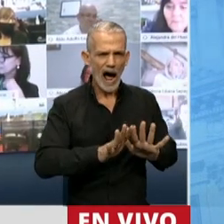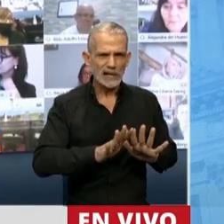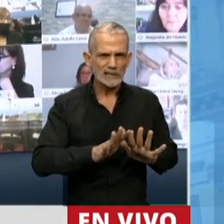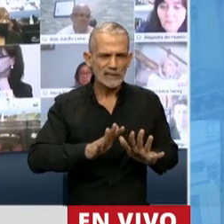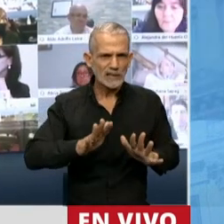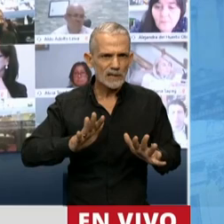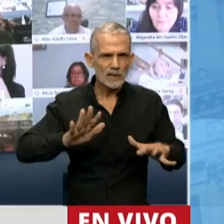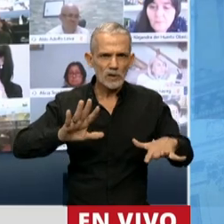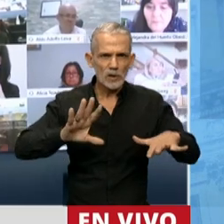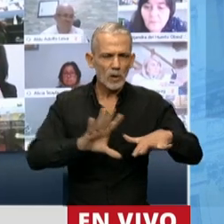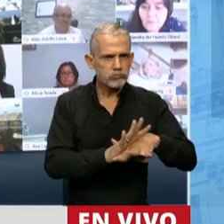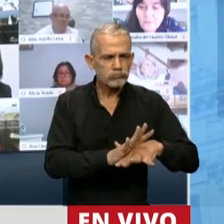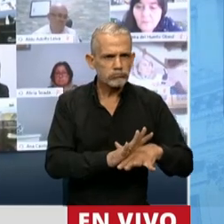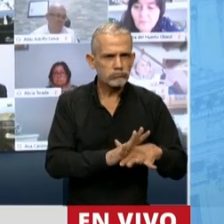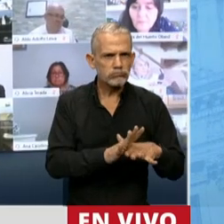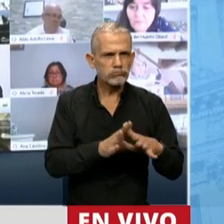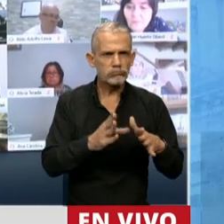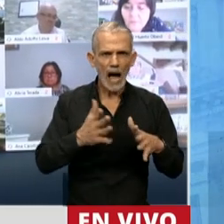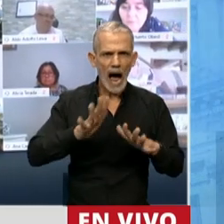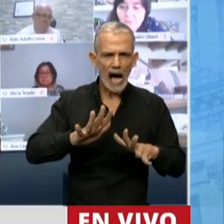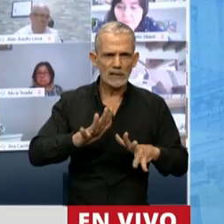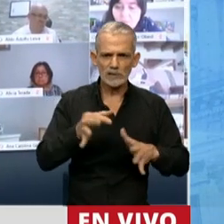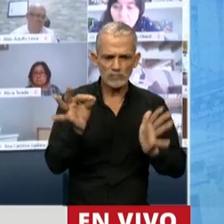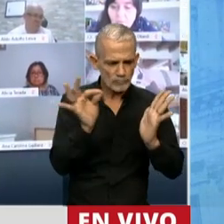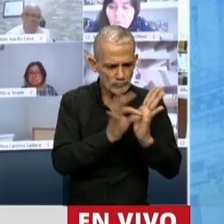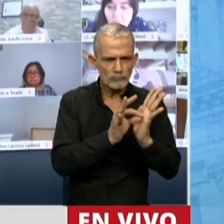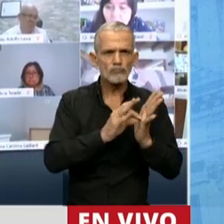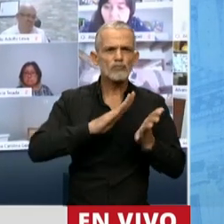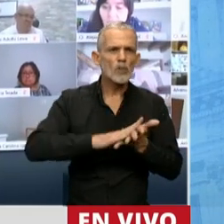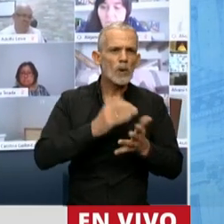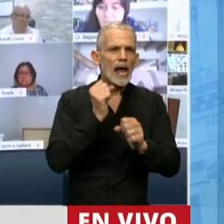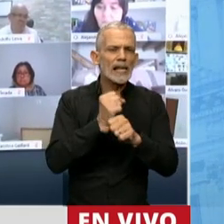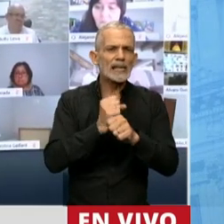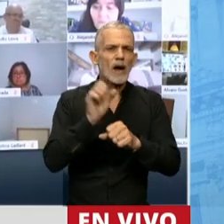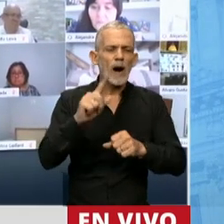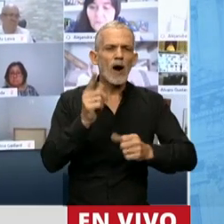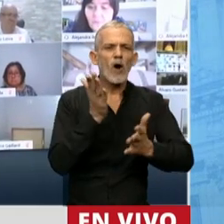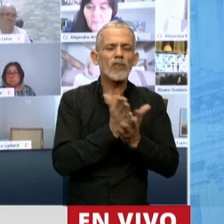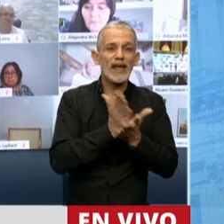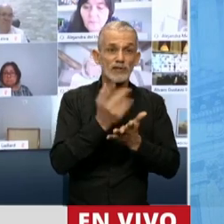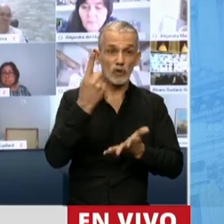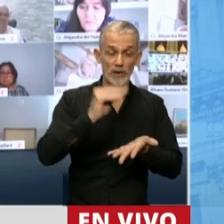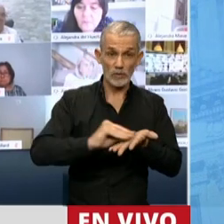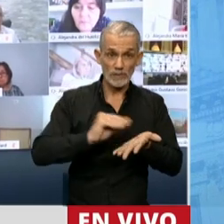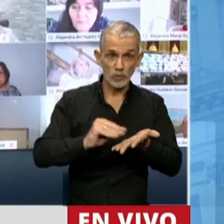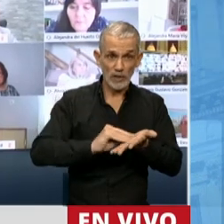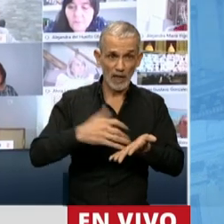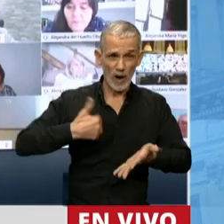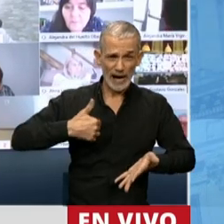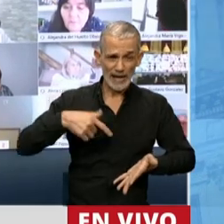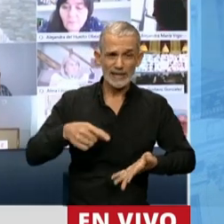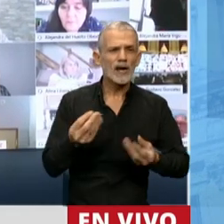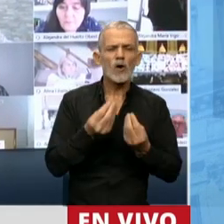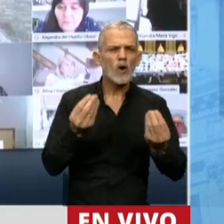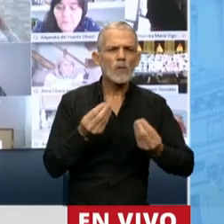tan concreta, tan específica sobre la labor y los derechos de un diputado de la Nación Argentina